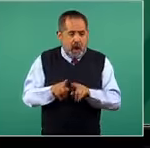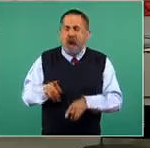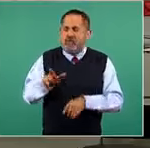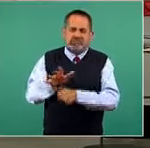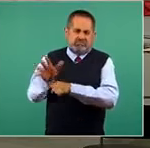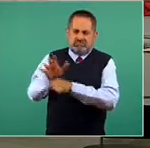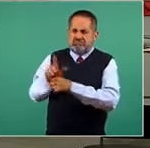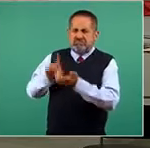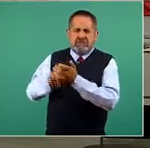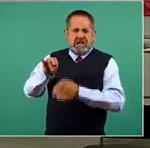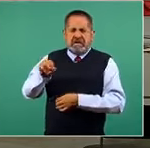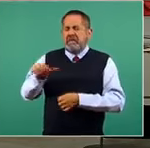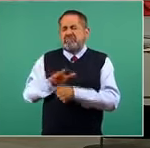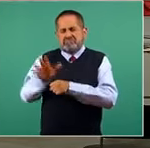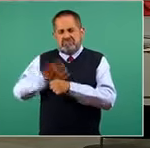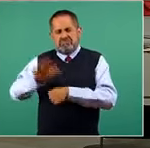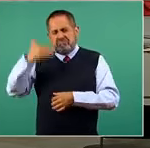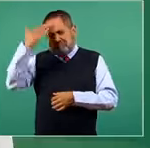ciertos derechos